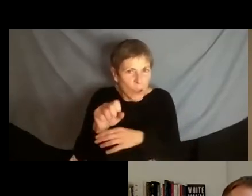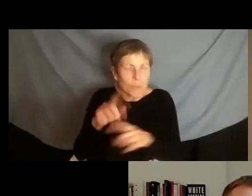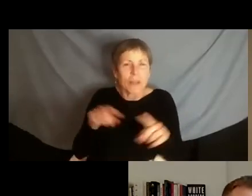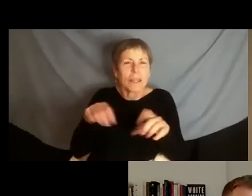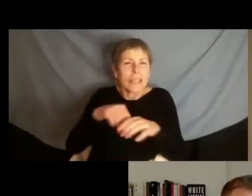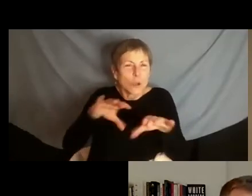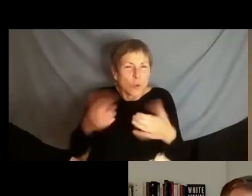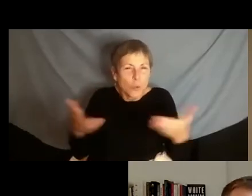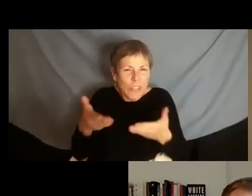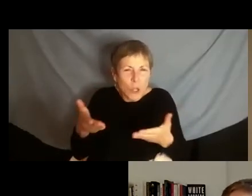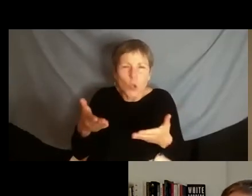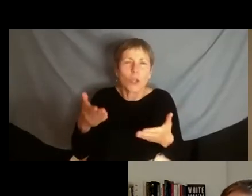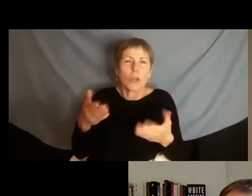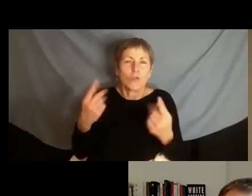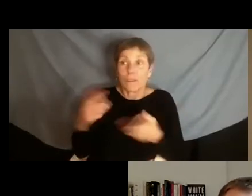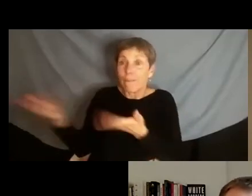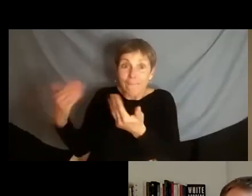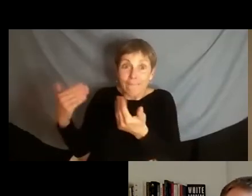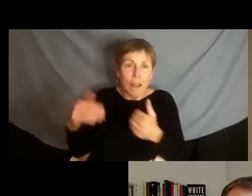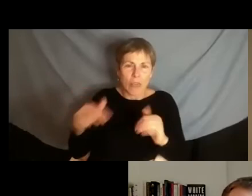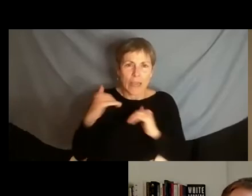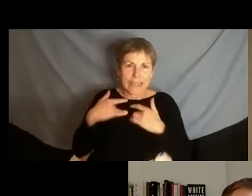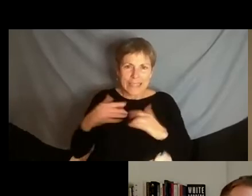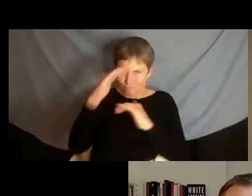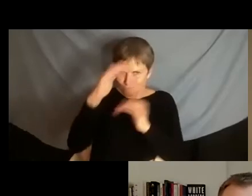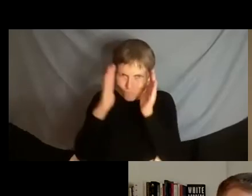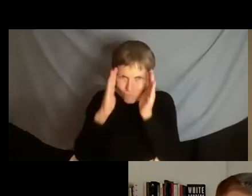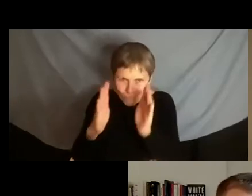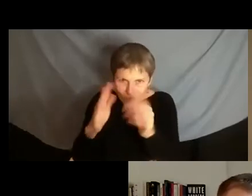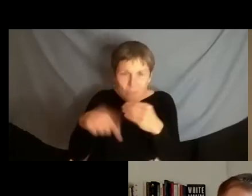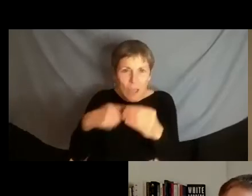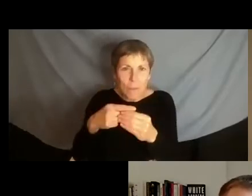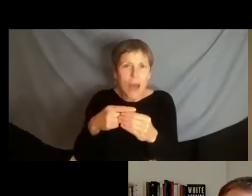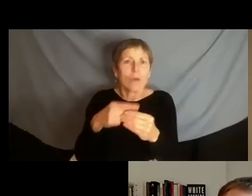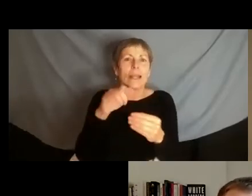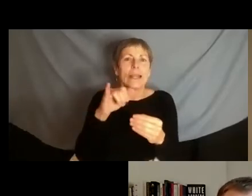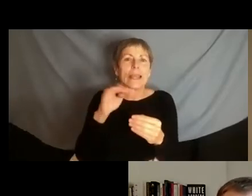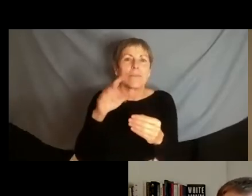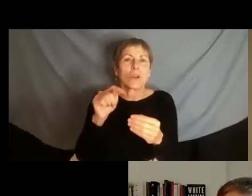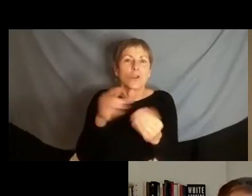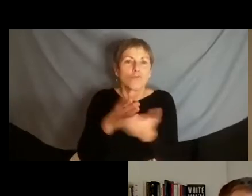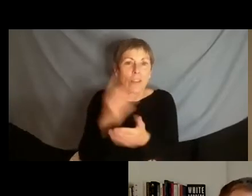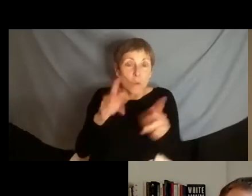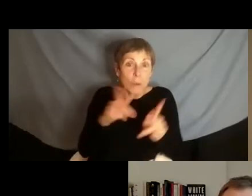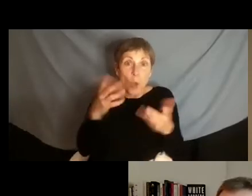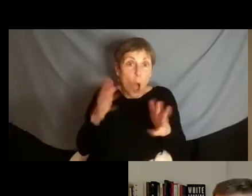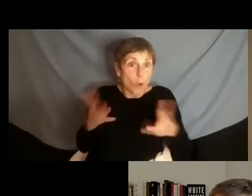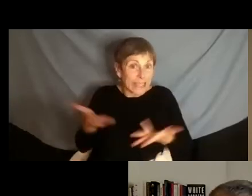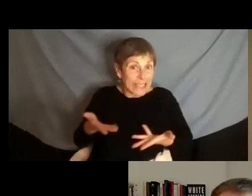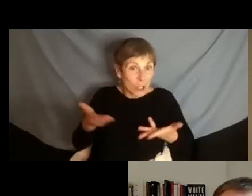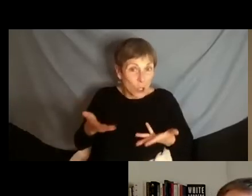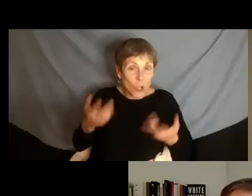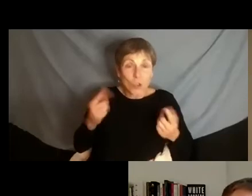Estados Unidos, pero tienen que estar enfocados muy estrechamente en los derechos de los inmigrantes que ya están aquí y